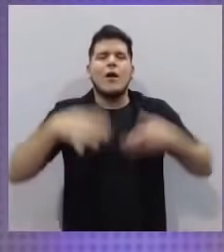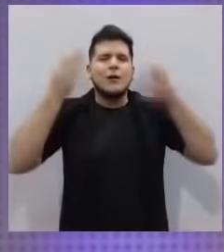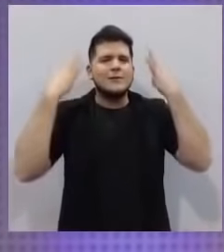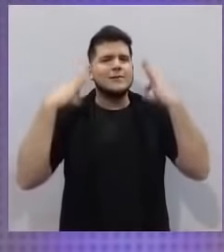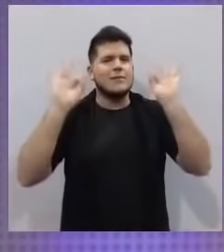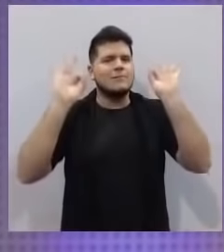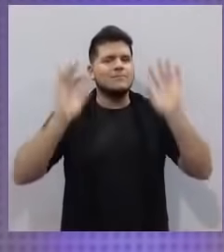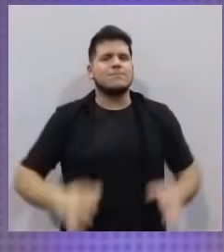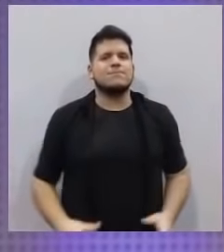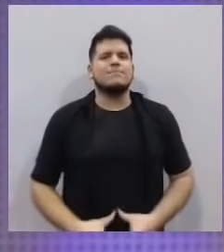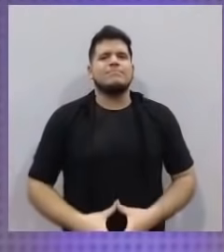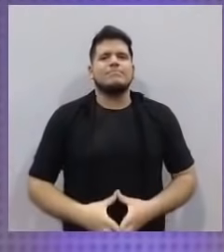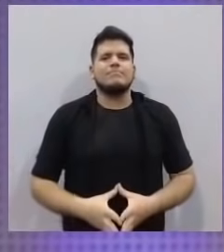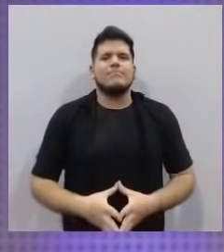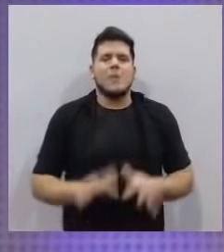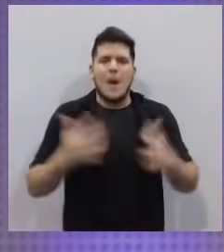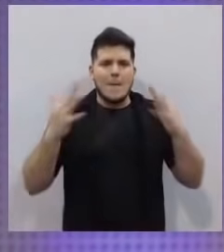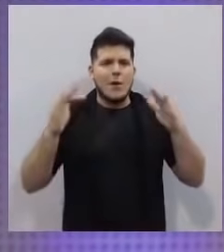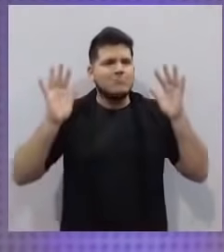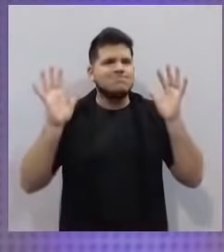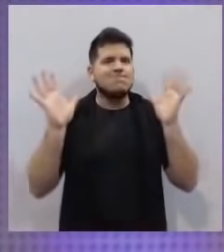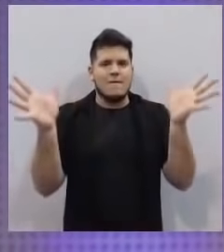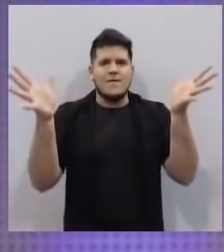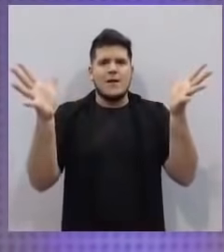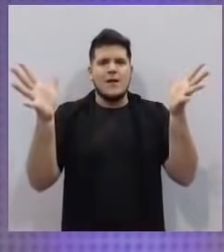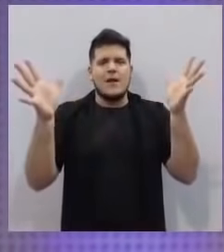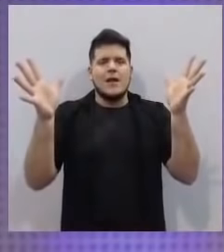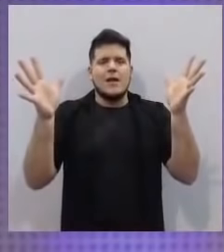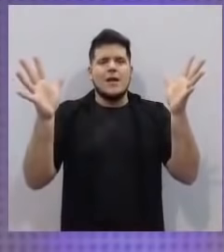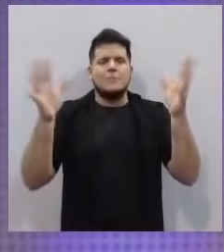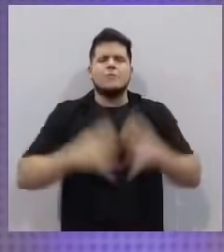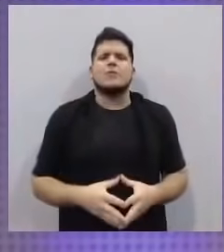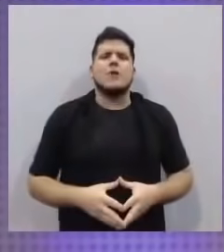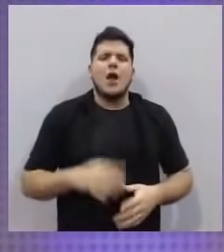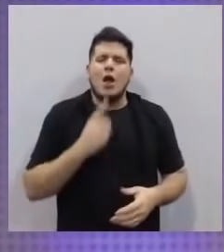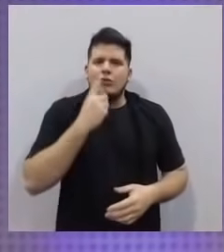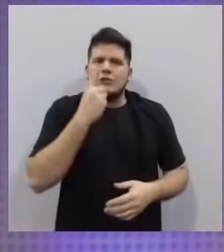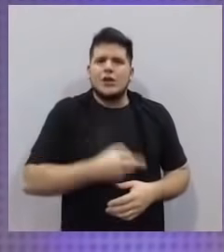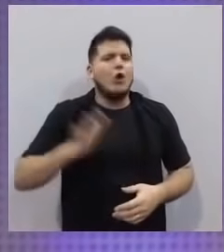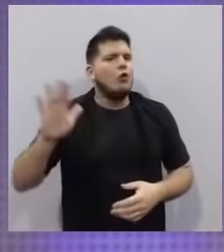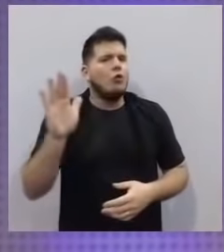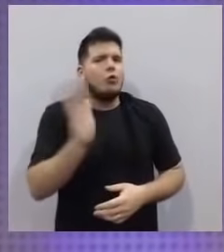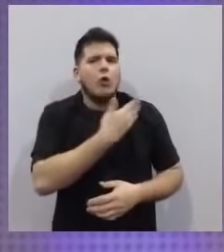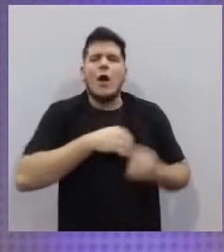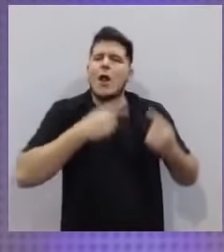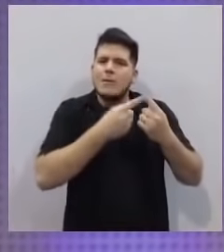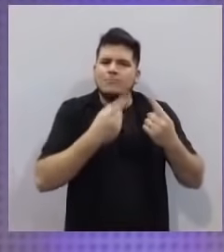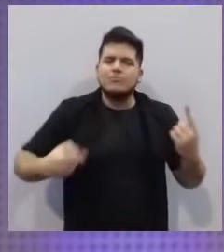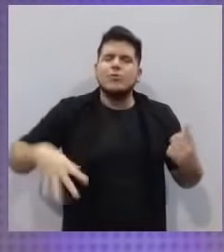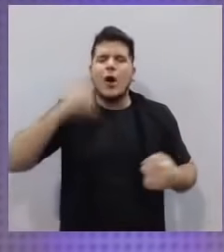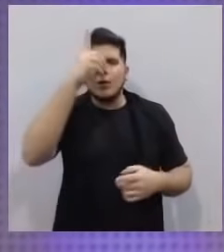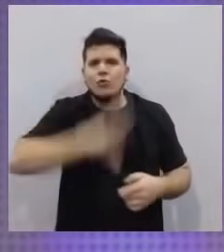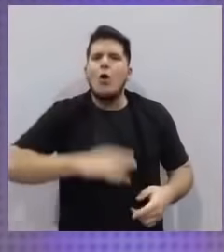abre tus manos y decir todo lo que el reino tiene me pertenece y en el nombre de